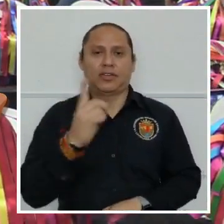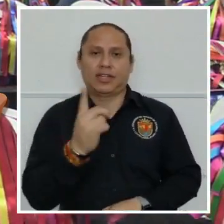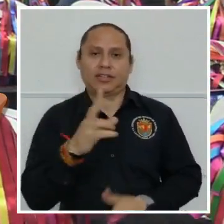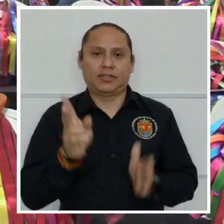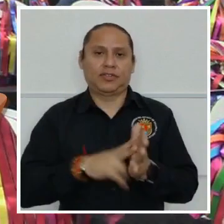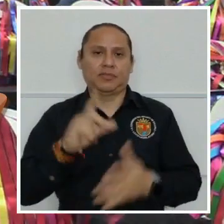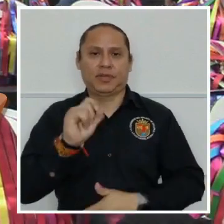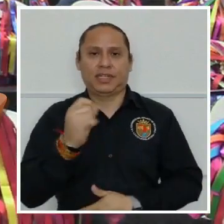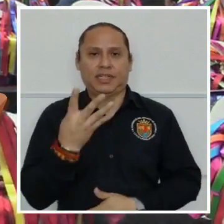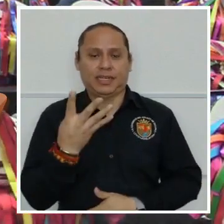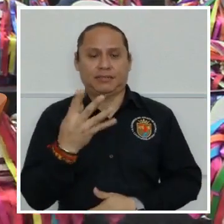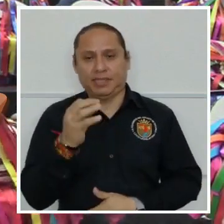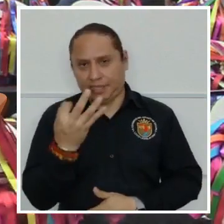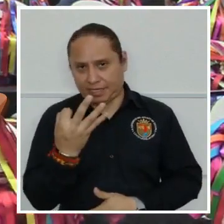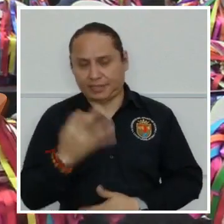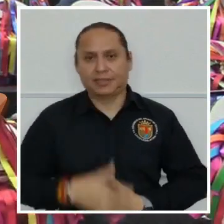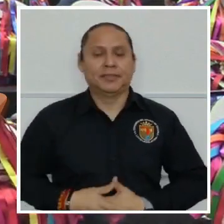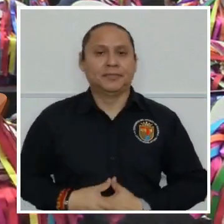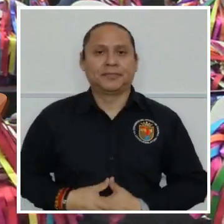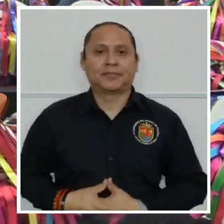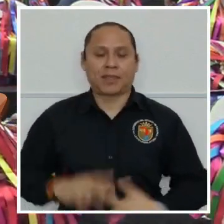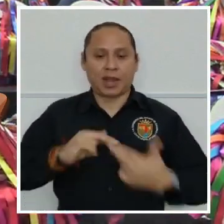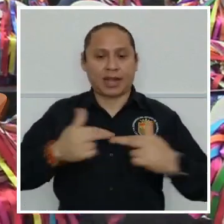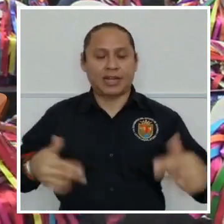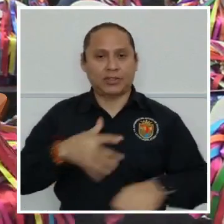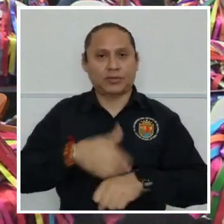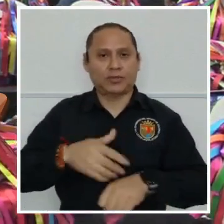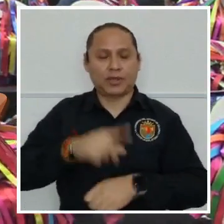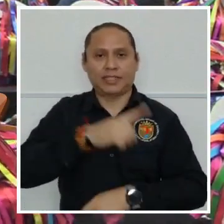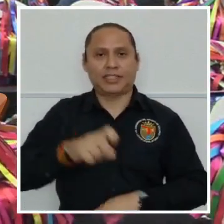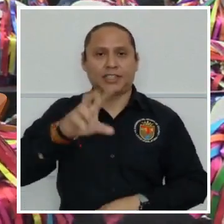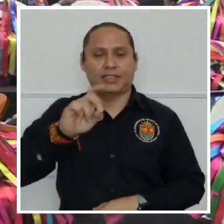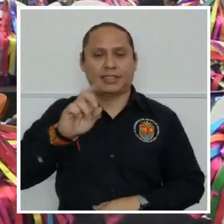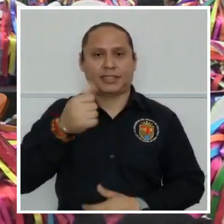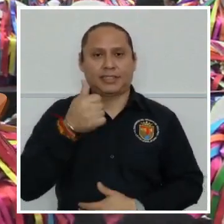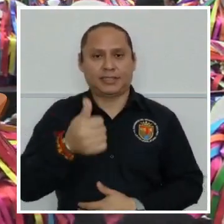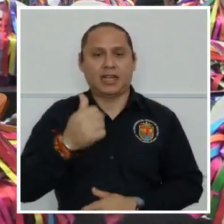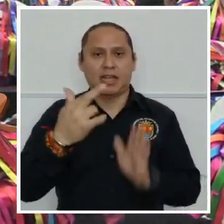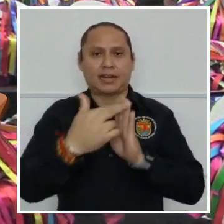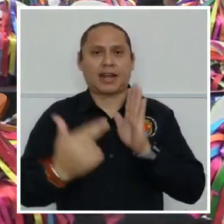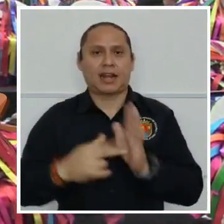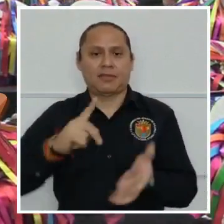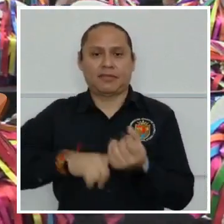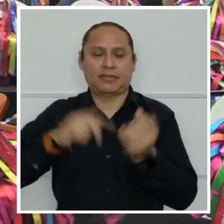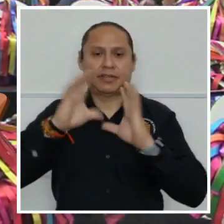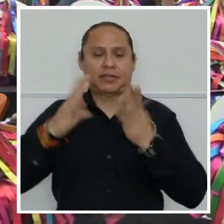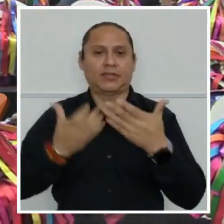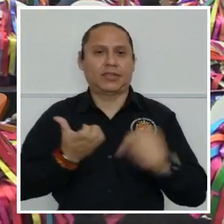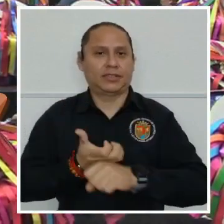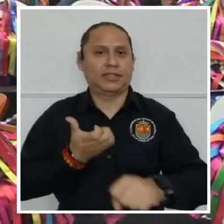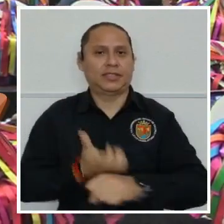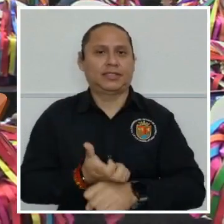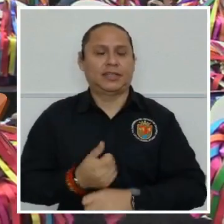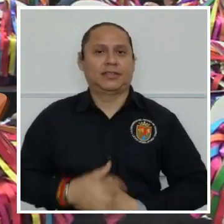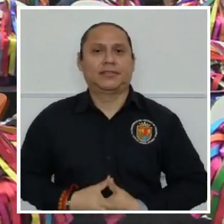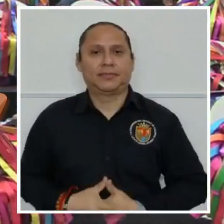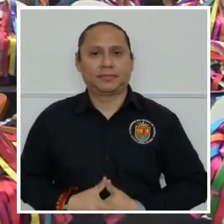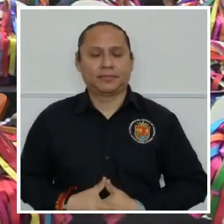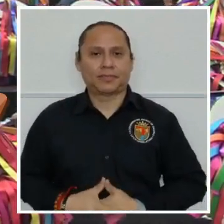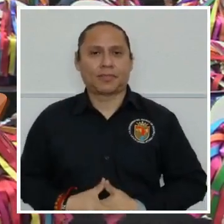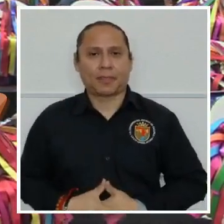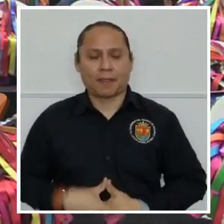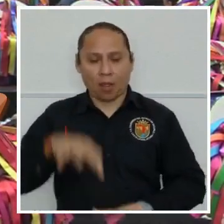de diciembre de 2023. Con relación al numeral 136 del reglamento interior de este honorable Congreso del